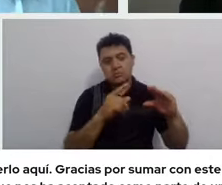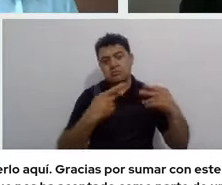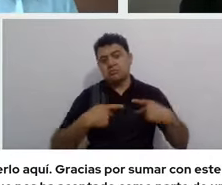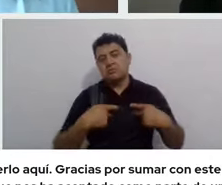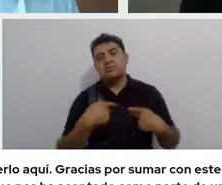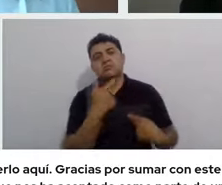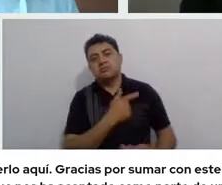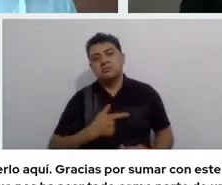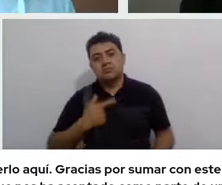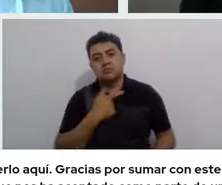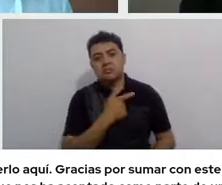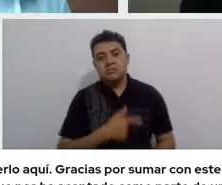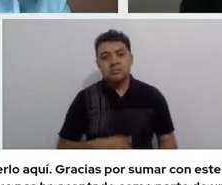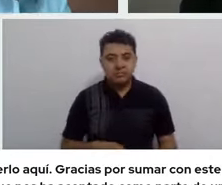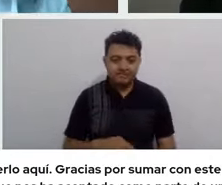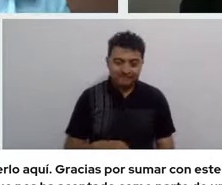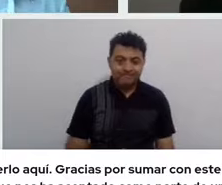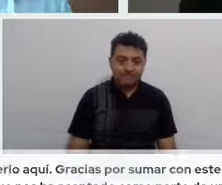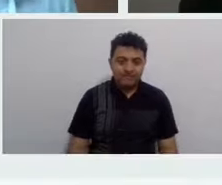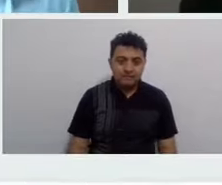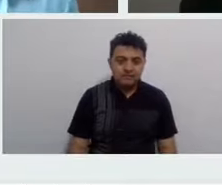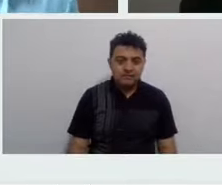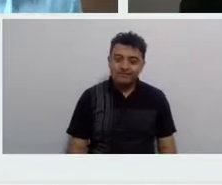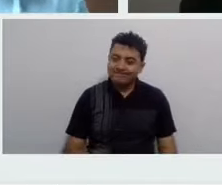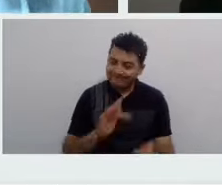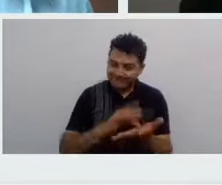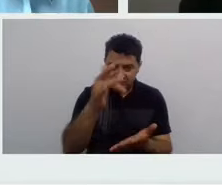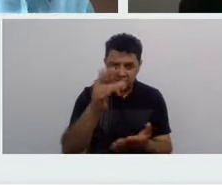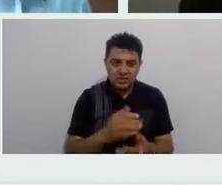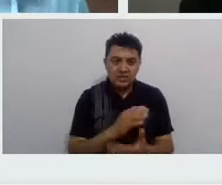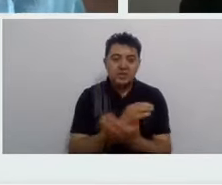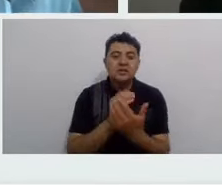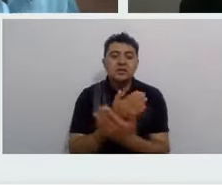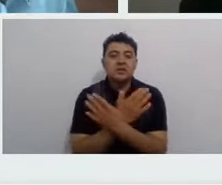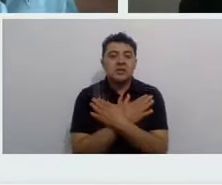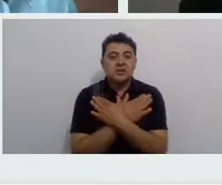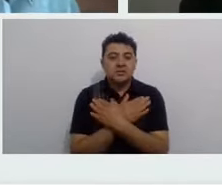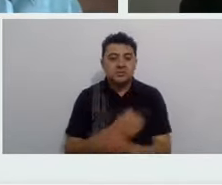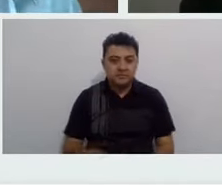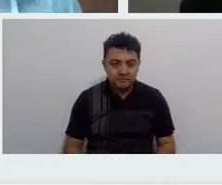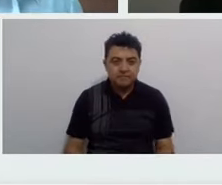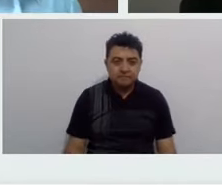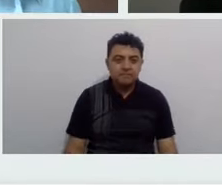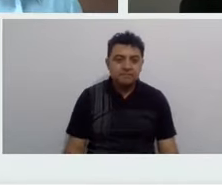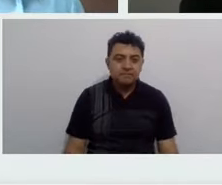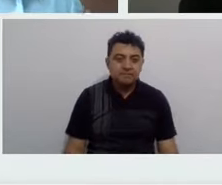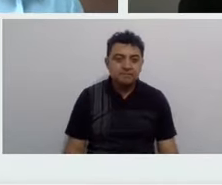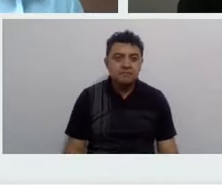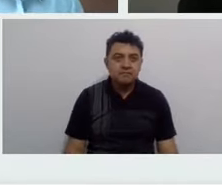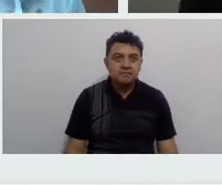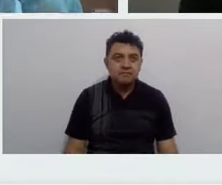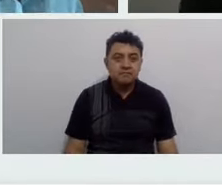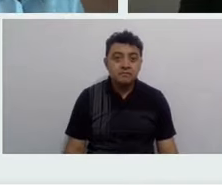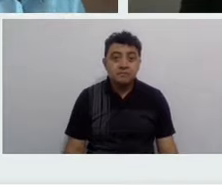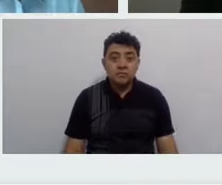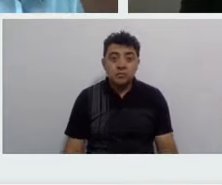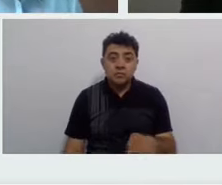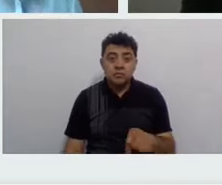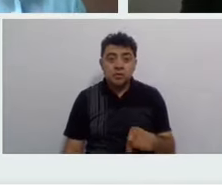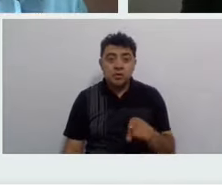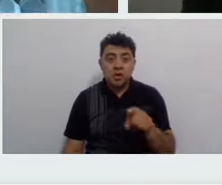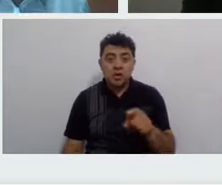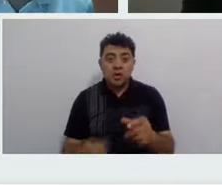le dice la magistrada Marta Leticia. Muchas gracias, magistrado, un abrazo. Al contrario, muchos abrazos para usted. Y también nos saluda